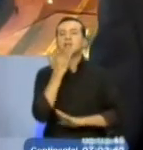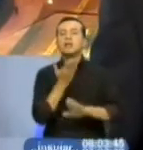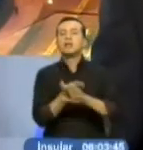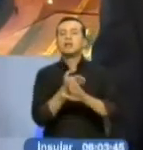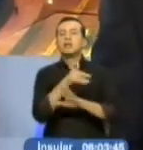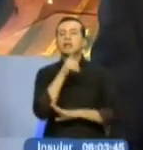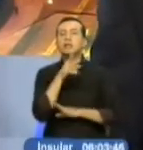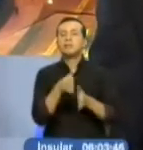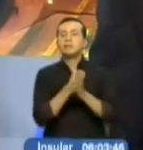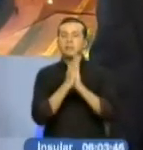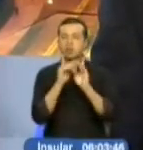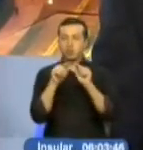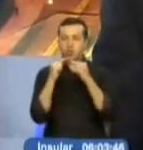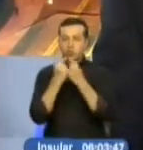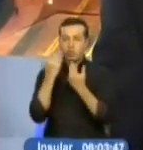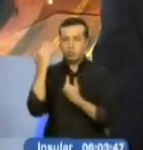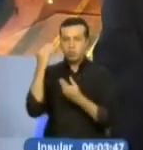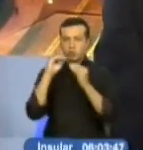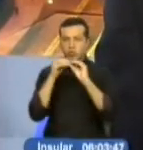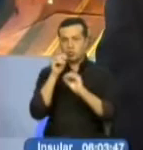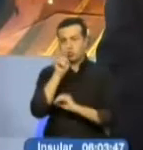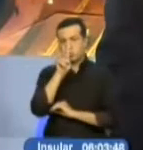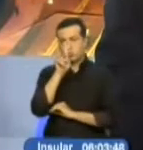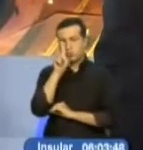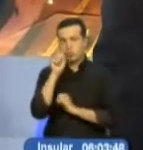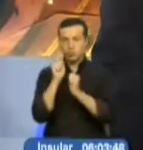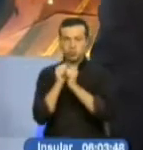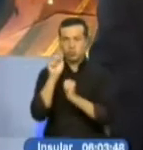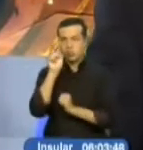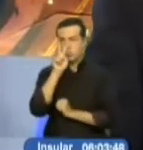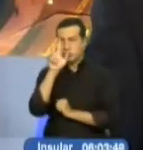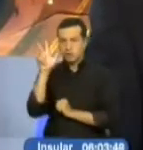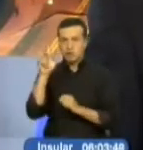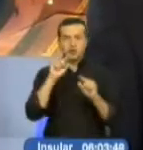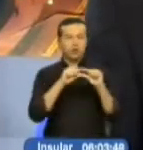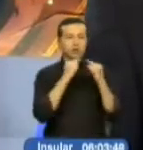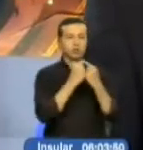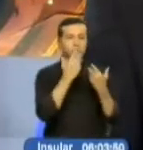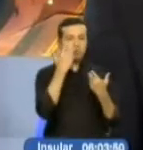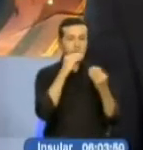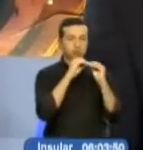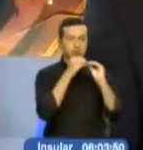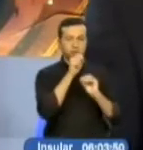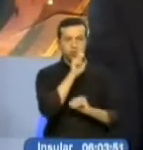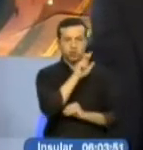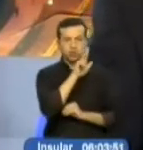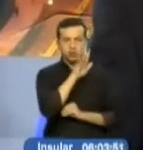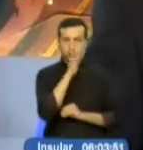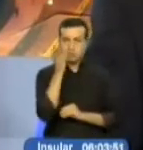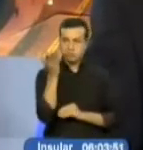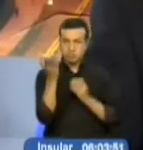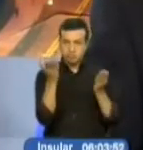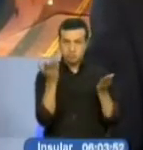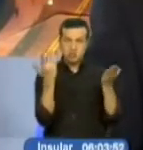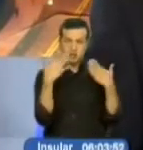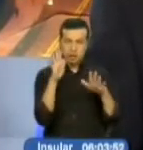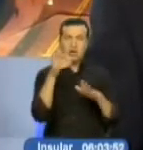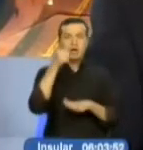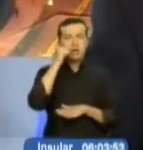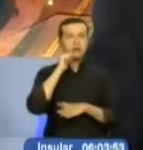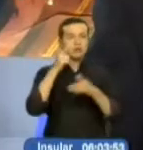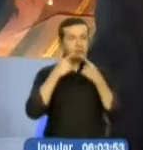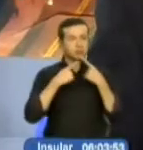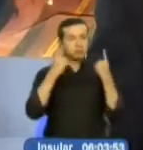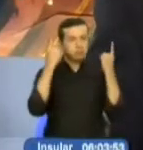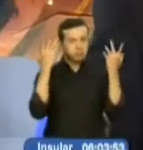tanto de la alianza creo suma como de movimiento alianza país los resultados se nos dieron a conocer ya